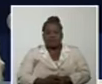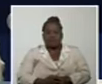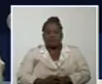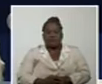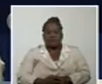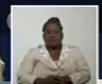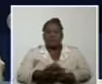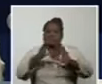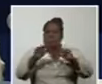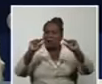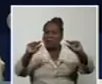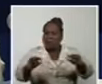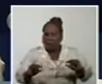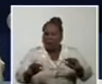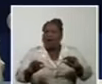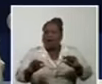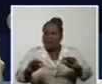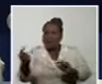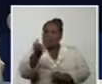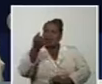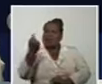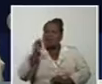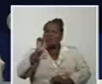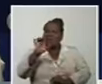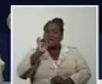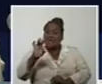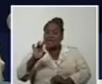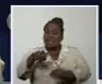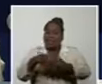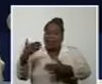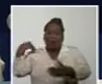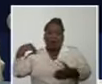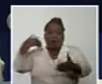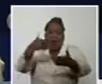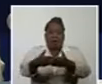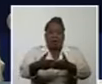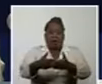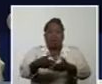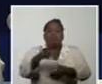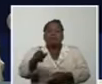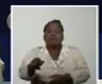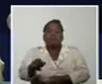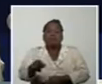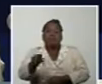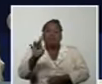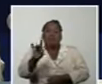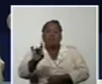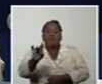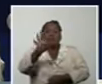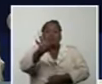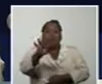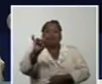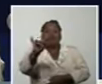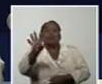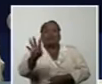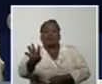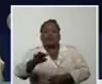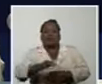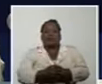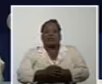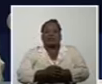más baja que hemos tenido en los últimos 15 días, sospechosos 464 y